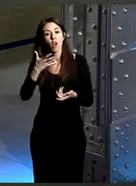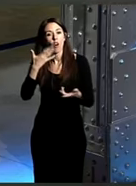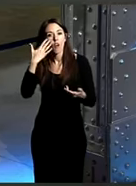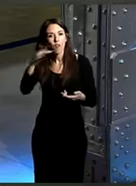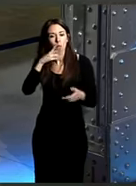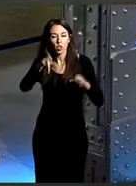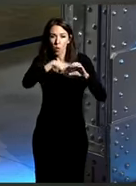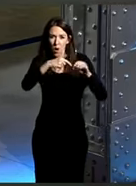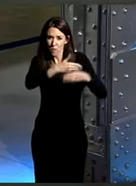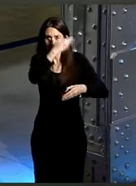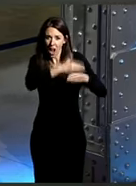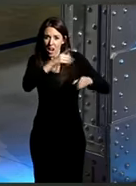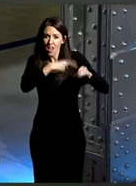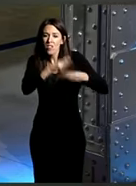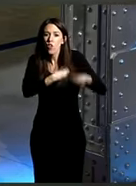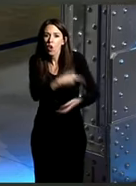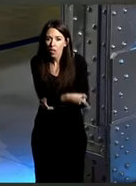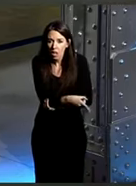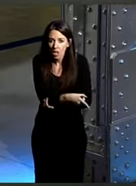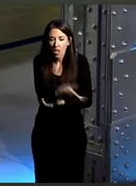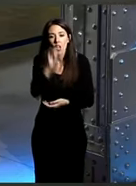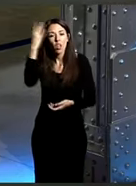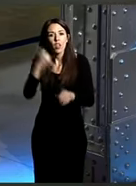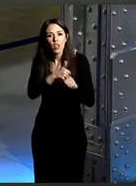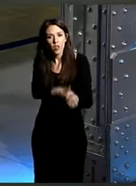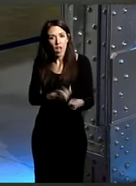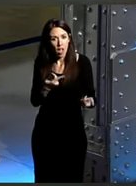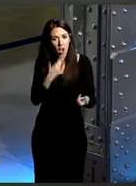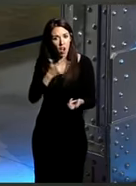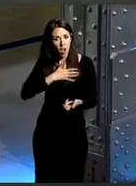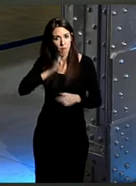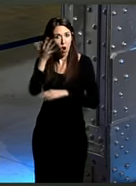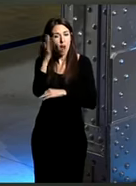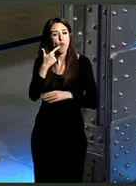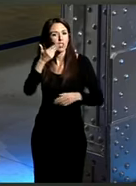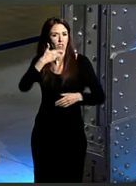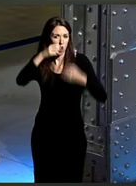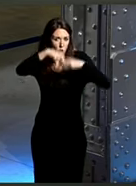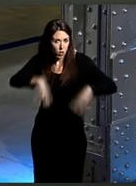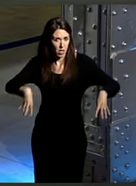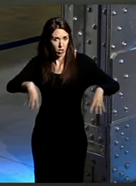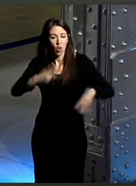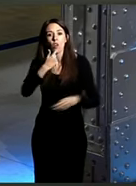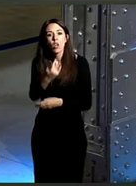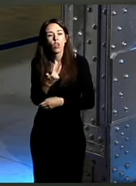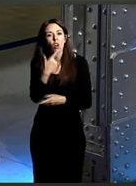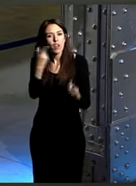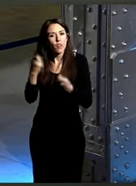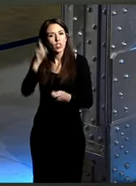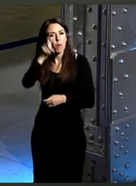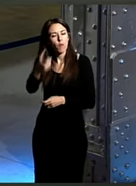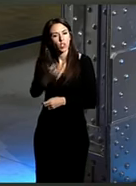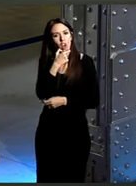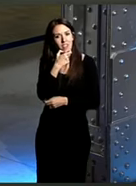por un agujero en la pared, etcétera. ¿Qué hizo Sugata Mitra? Siguió una idea que era de Pierre Levy, ¿no?, de los árboles del conocimiento. Él dijo, yo necesito profesoras